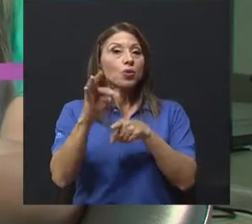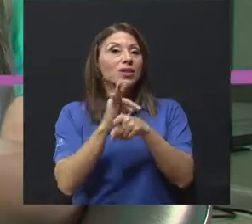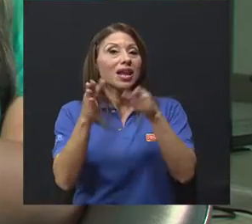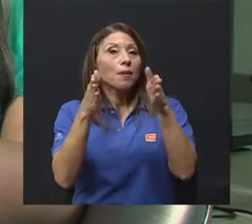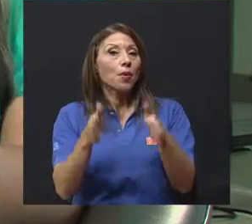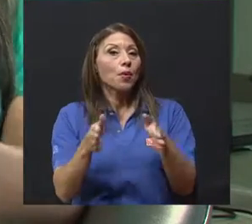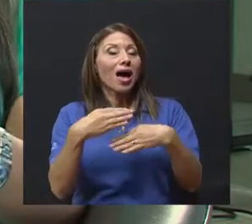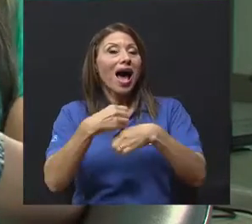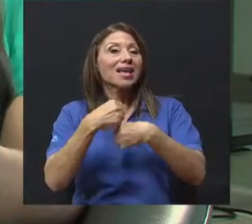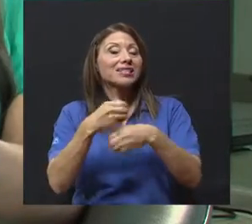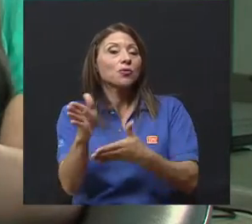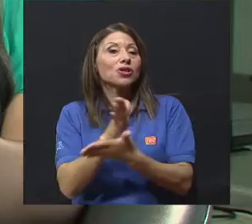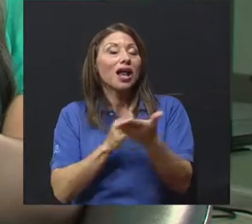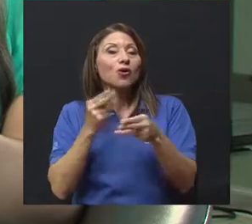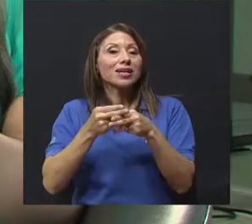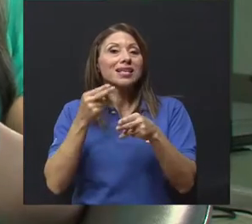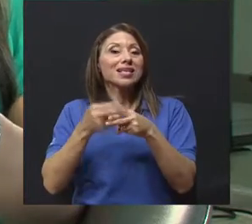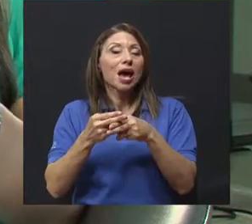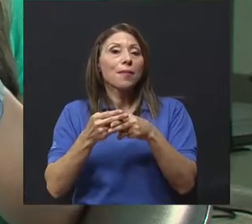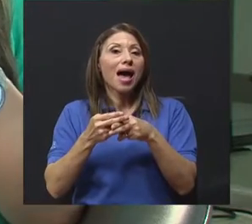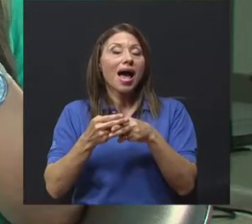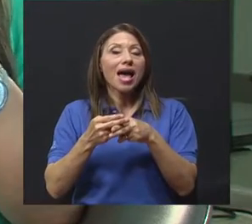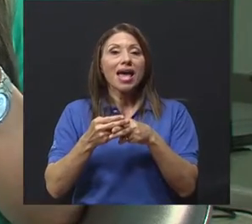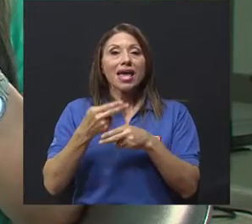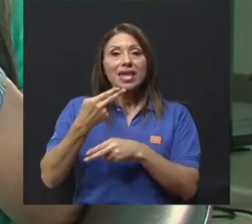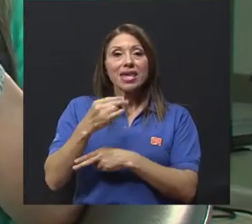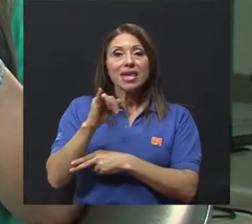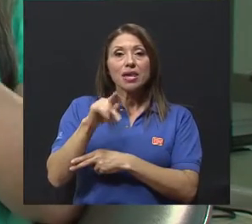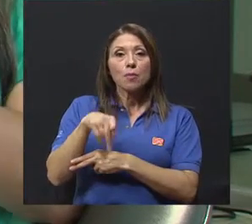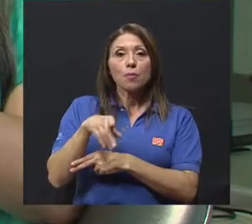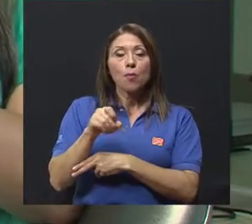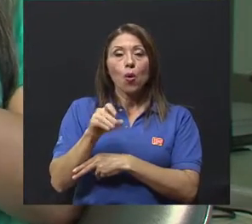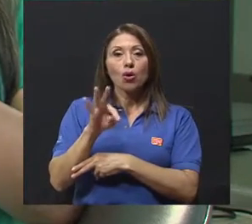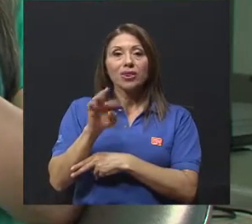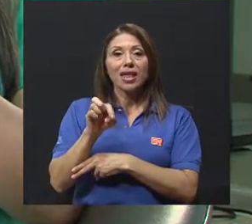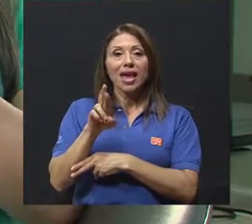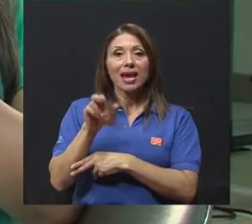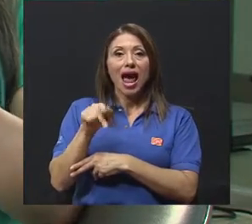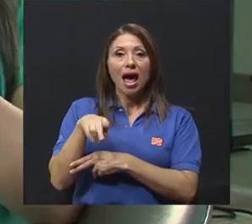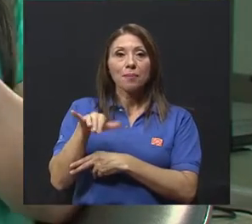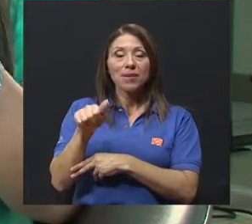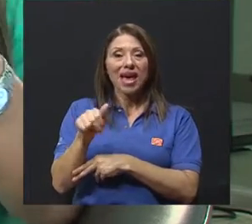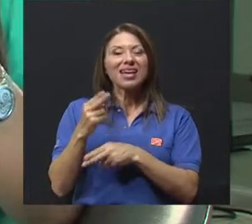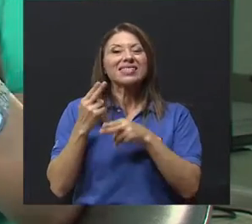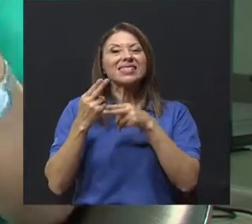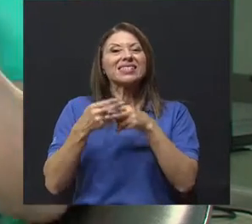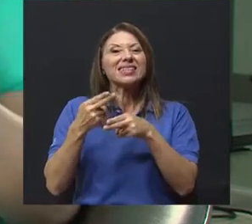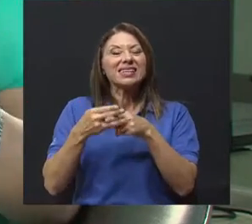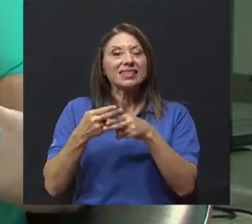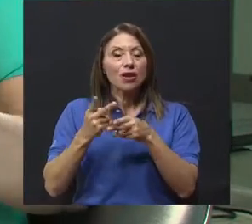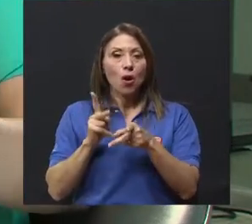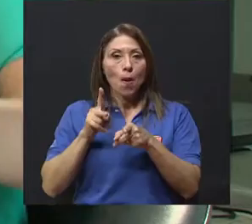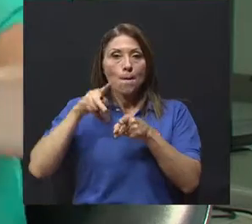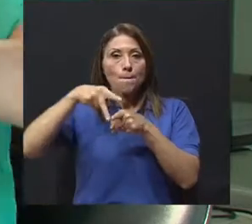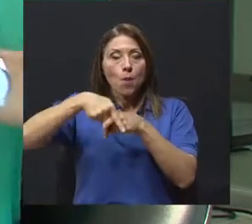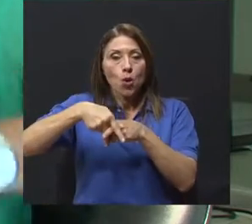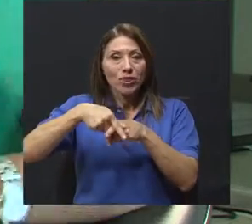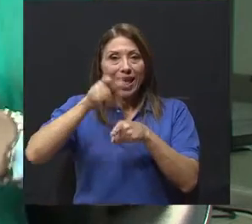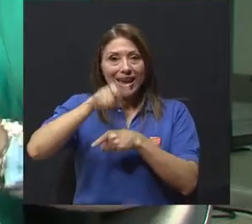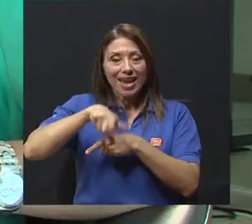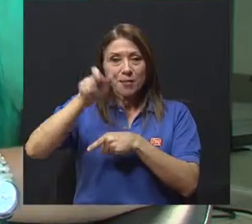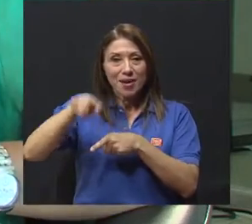se llama hipoterapia que es montaje me la estoy yo como terapeuta le estoy enseñando con mi cuerpo